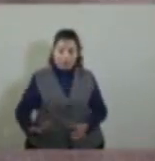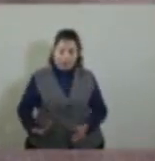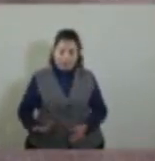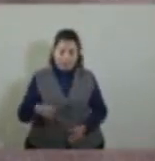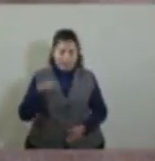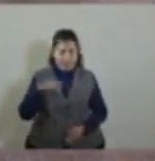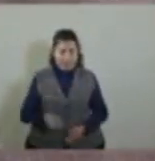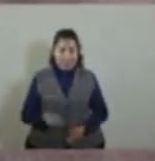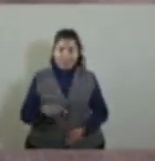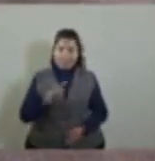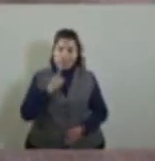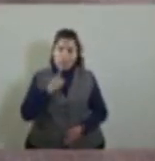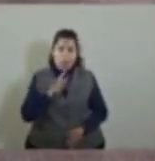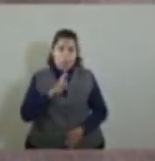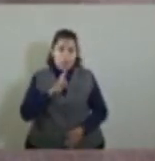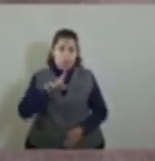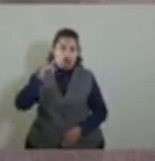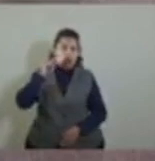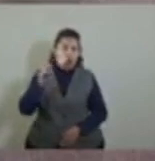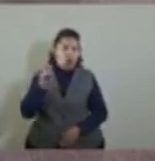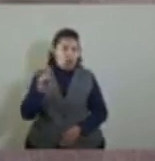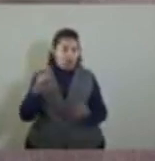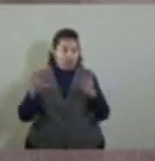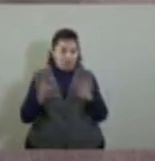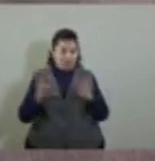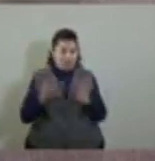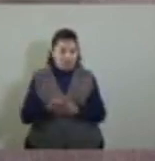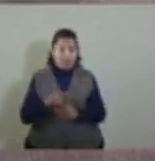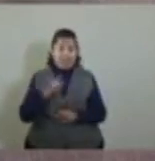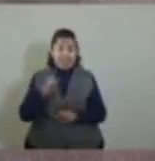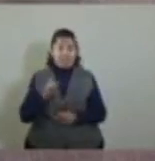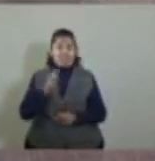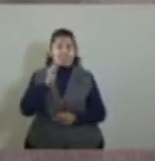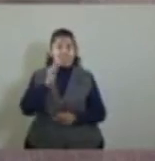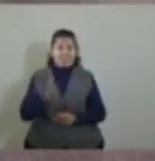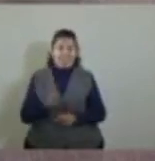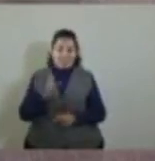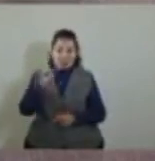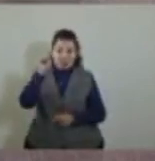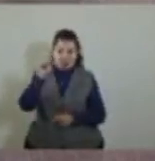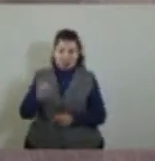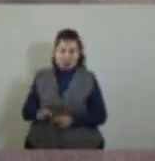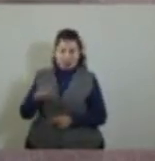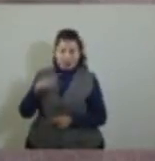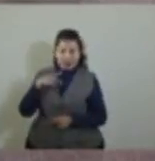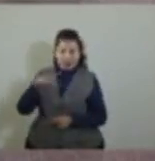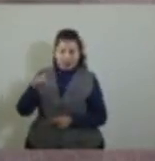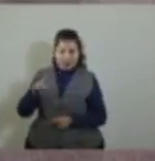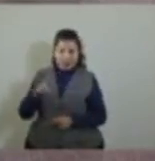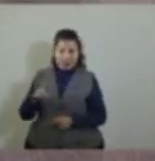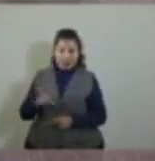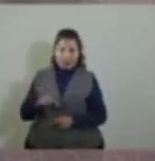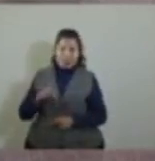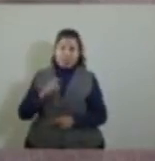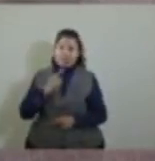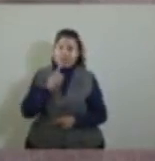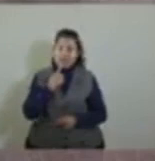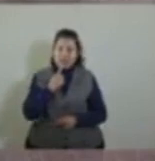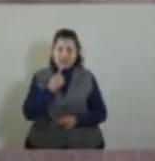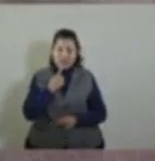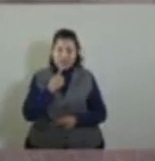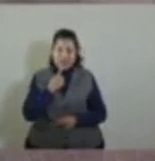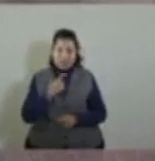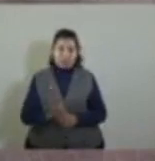México. Me refiero a nuestro dirigente nacional, al licenciado Andrés Manuel López